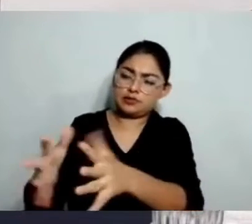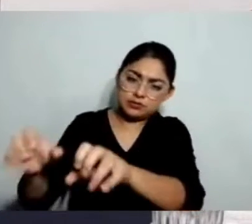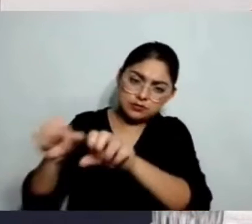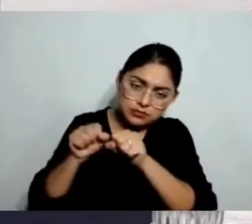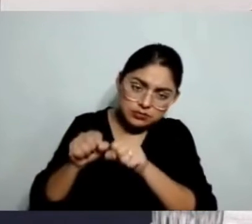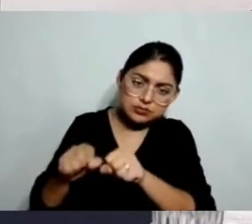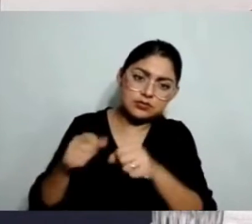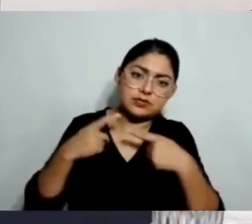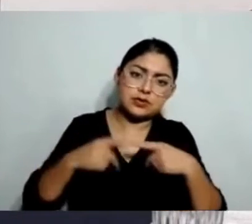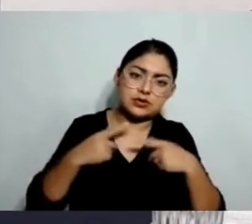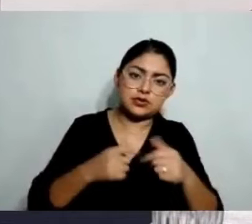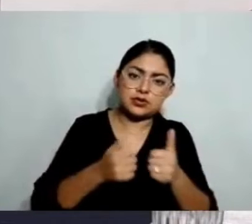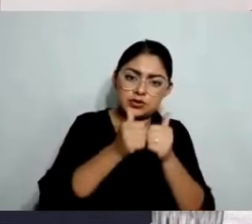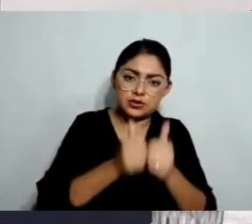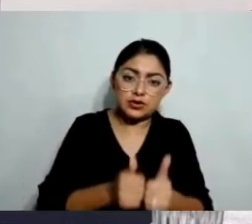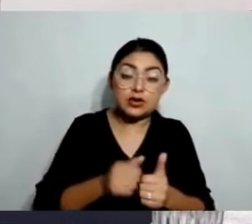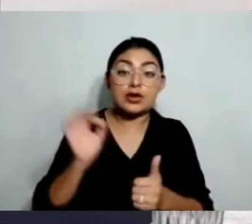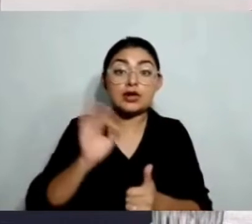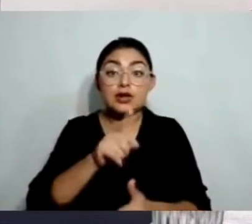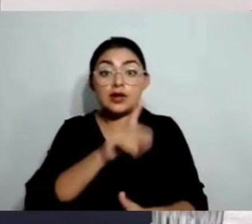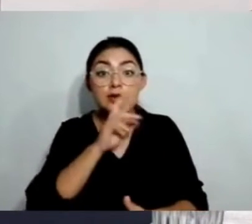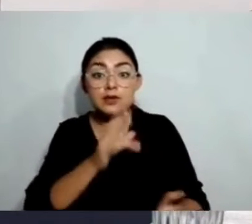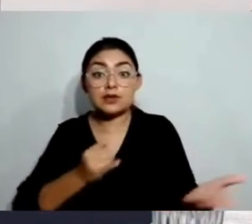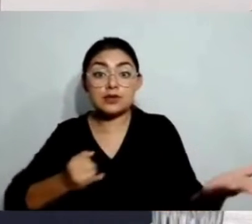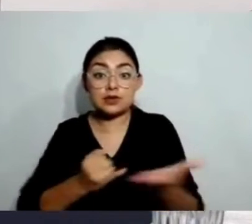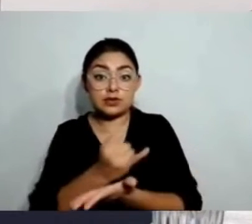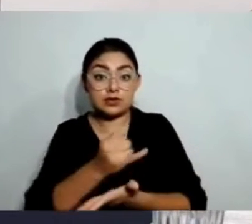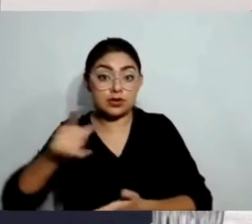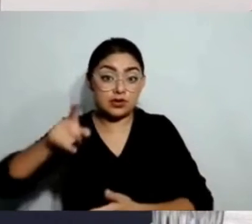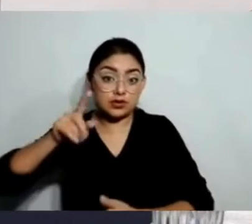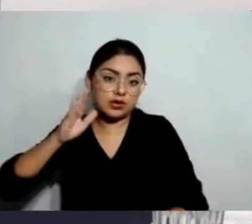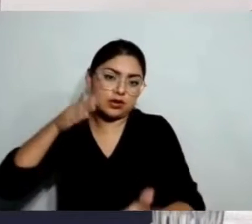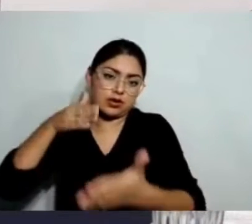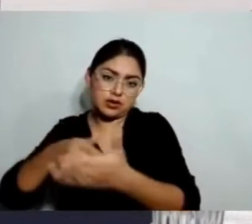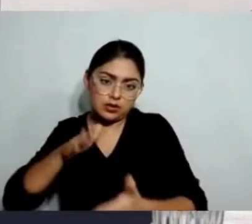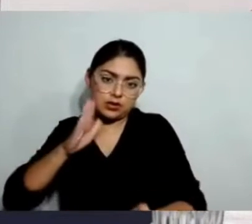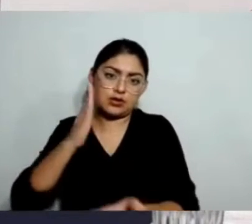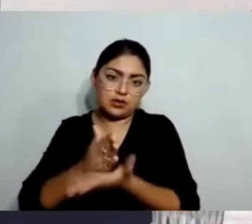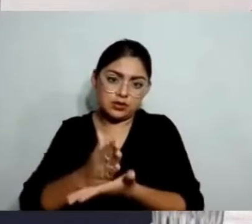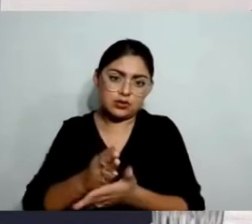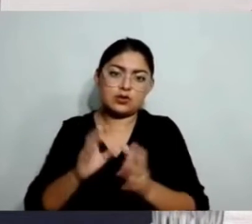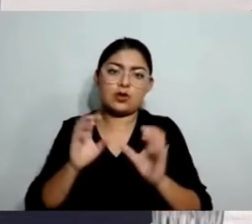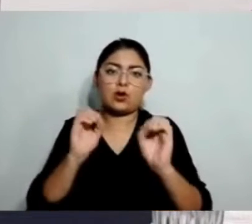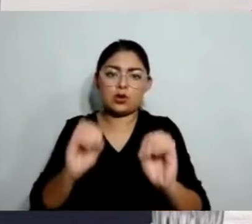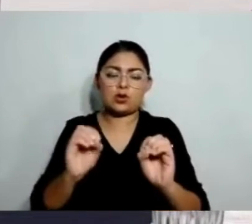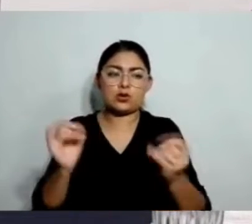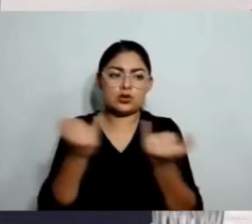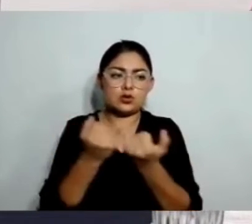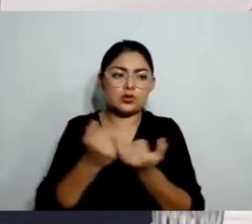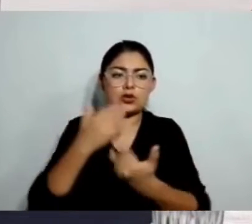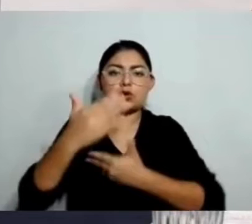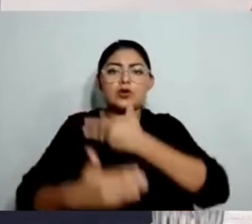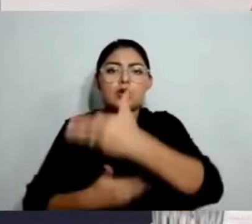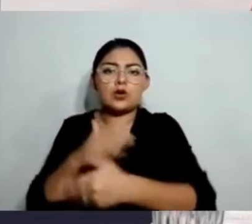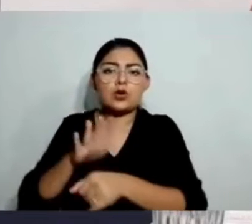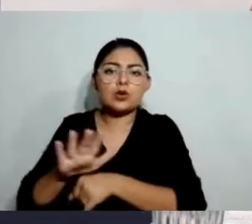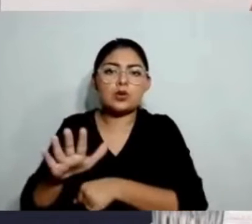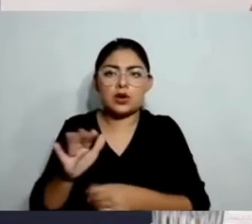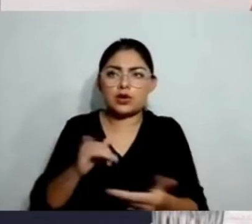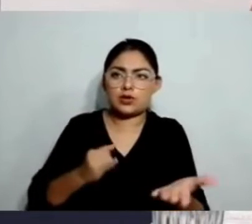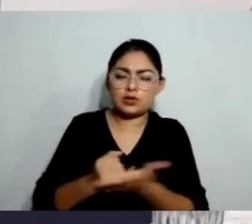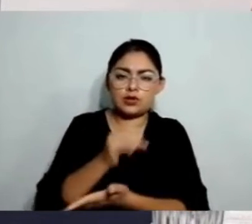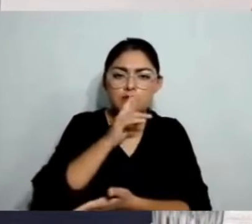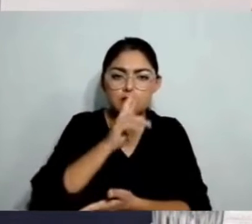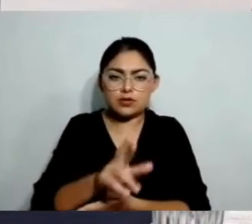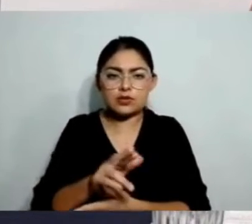ser impugnada la resolución eh o el alcance que tiene la resolución lo que podría incidir sobre